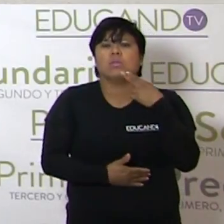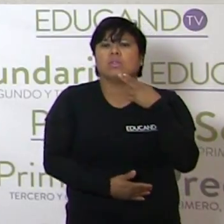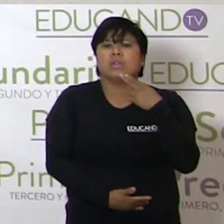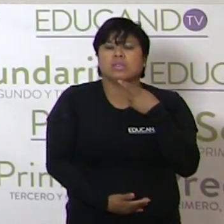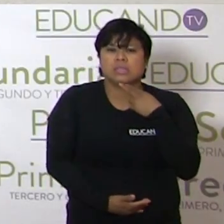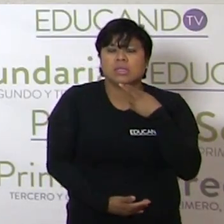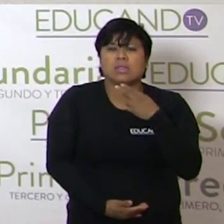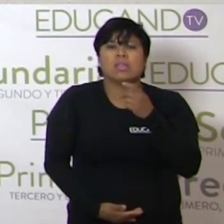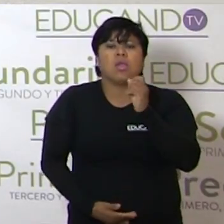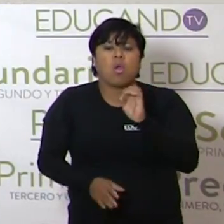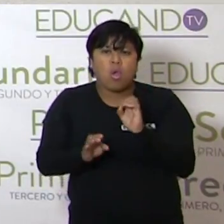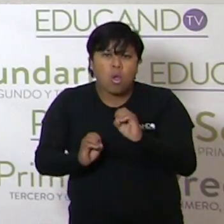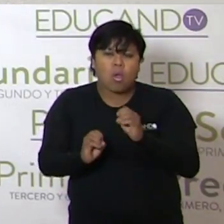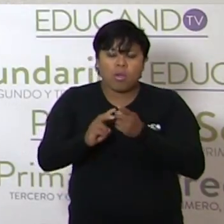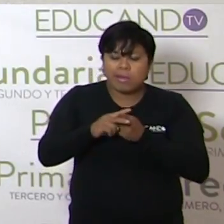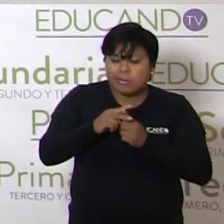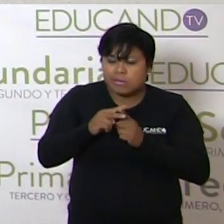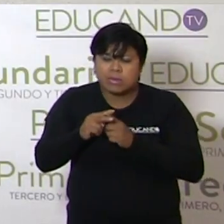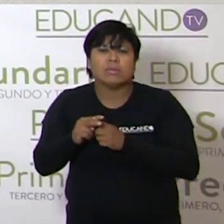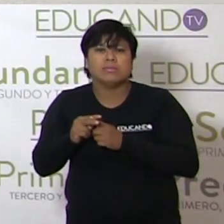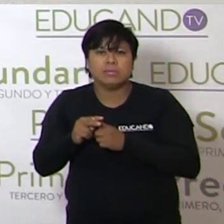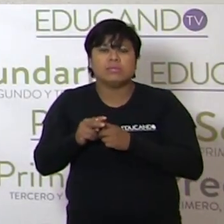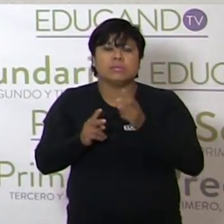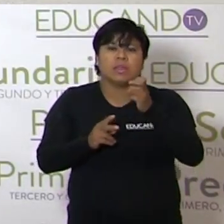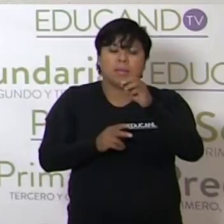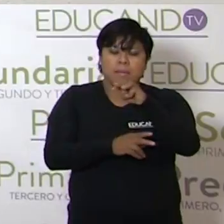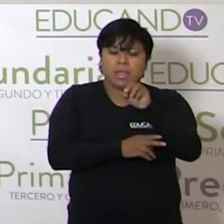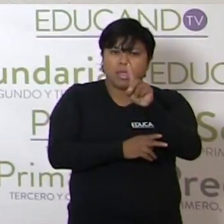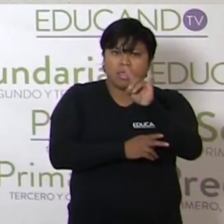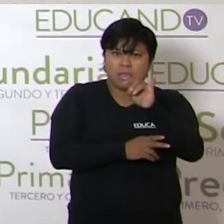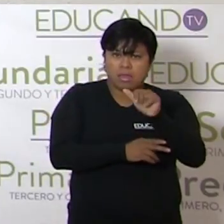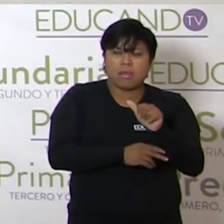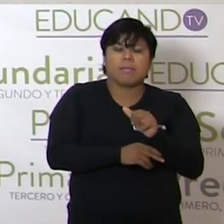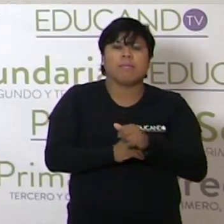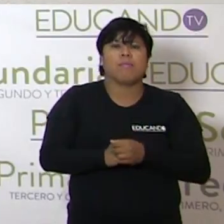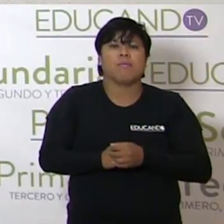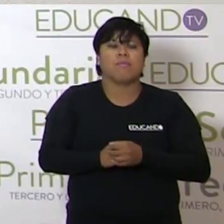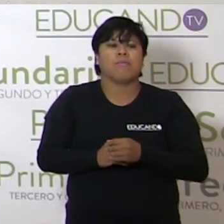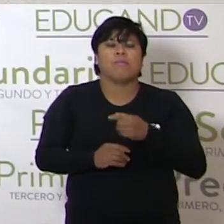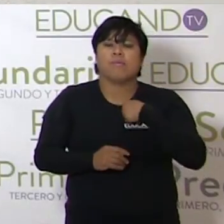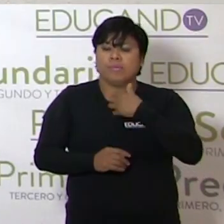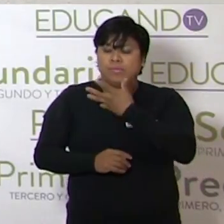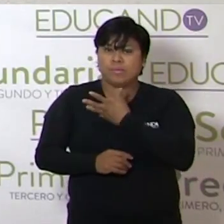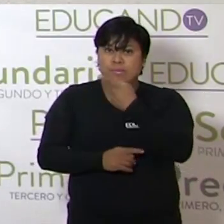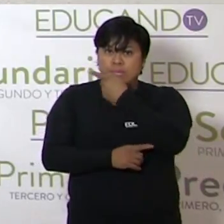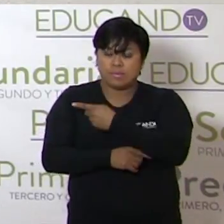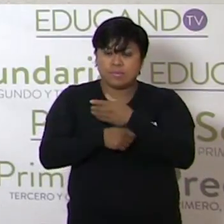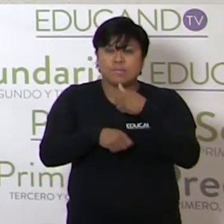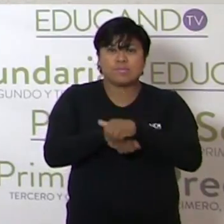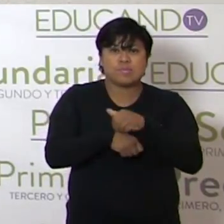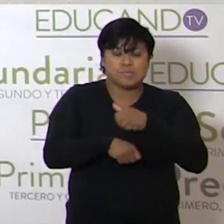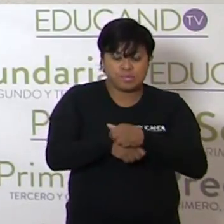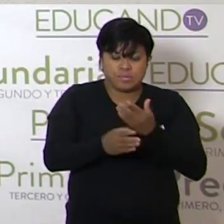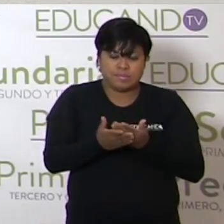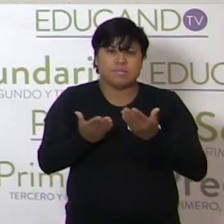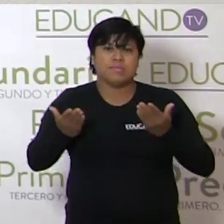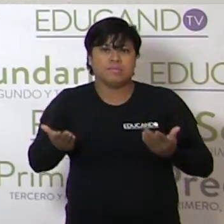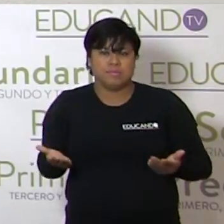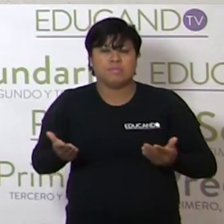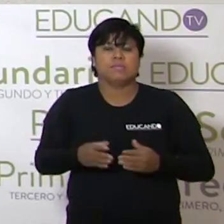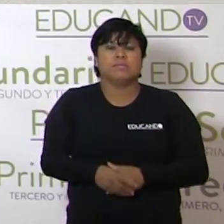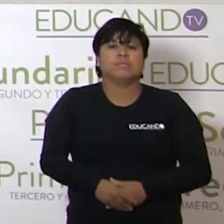es o a calcular el promedio o sacar la media. ¿Te parece? Vamos a tener, aquí tengo unos números, los voy a poner a continuación.